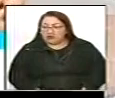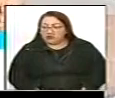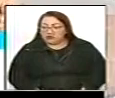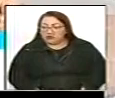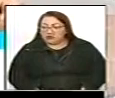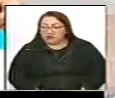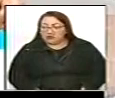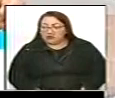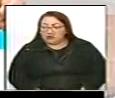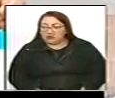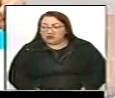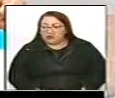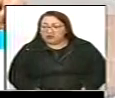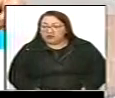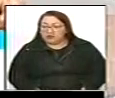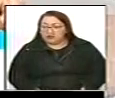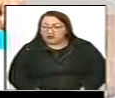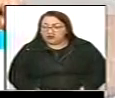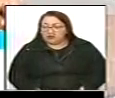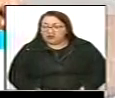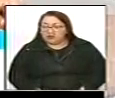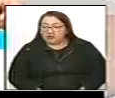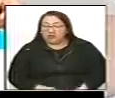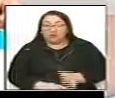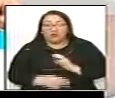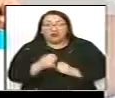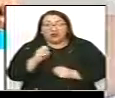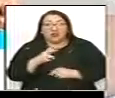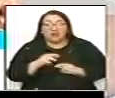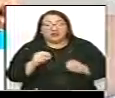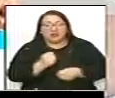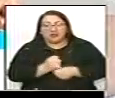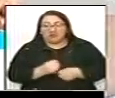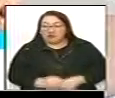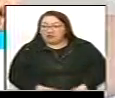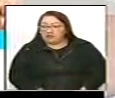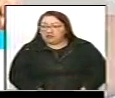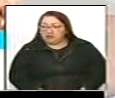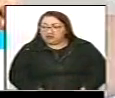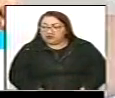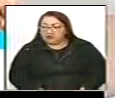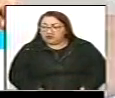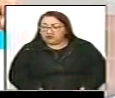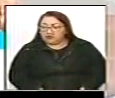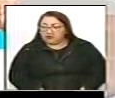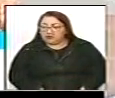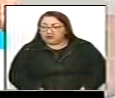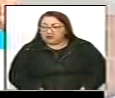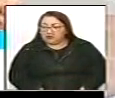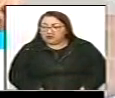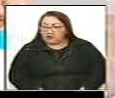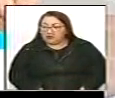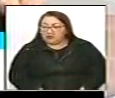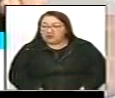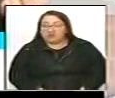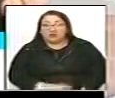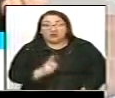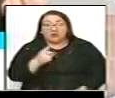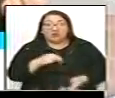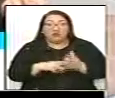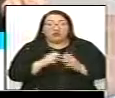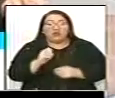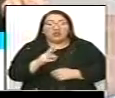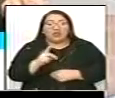a los puntos que se indican en esta mesa de trabajo. Como primer punto, manifiesto que